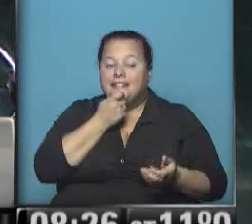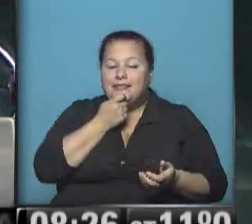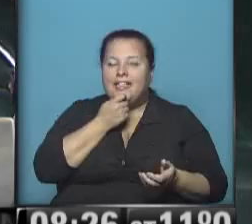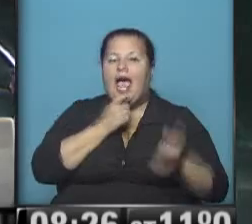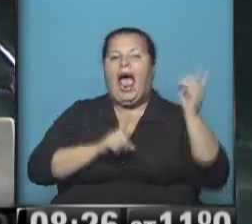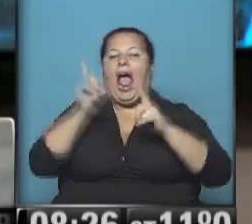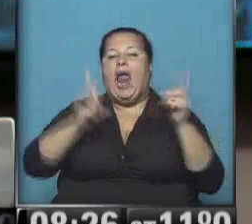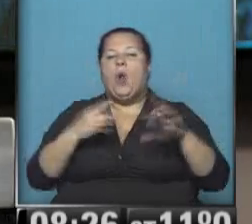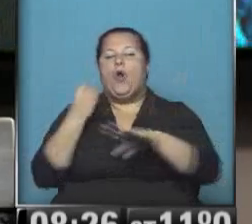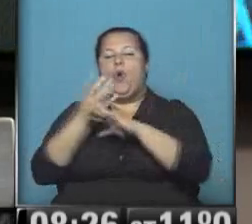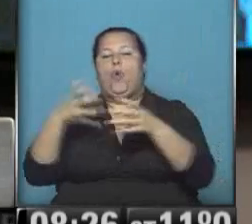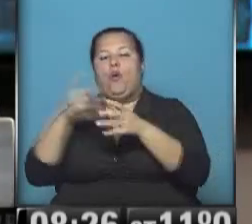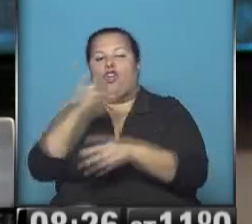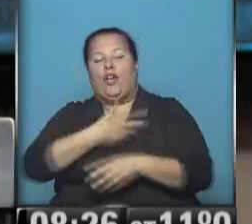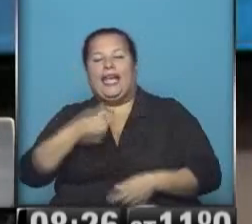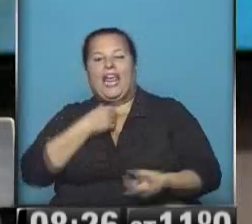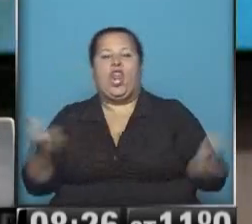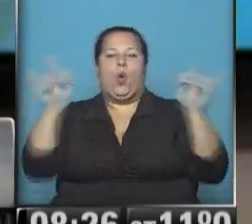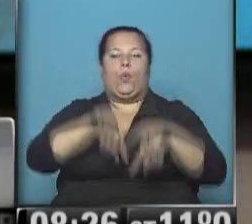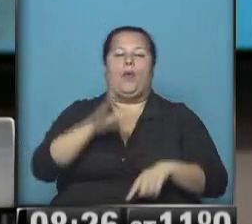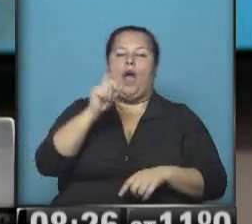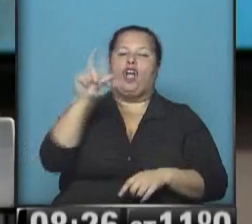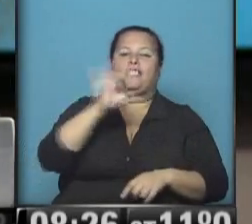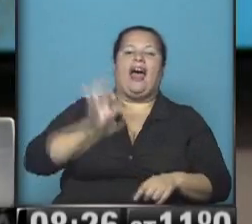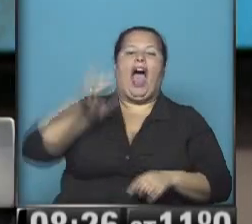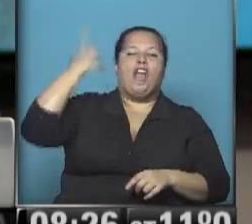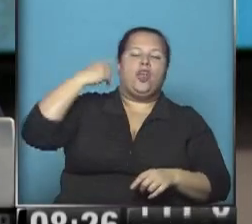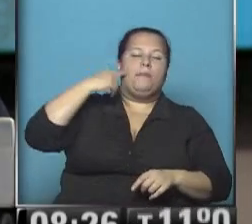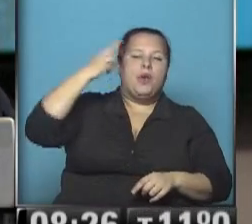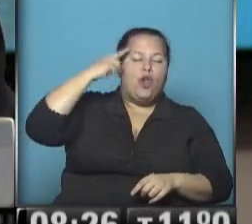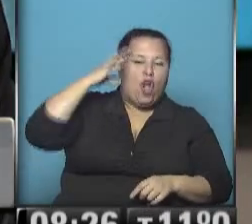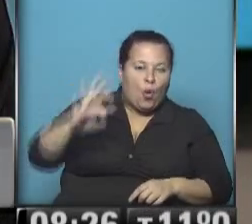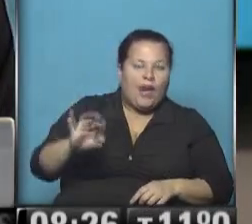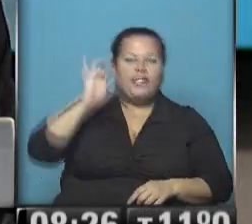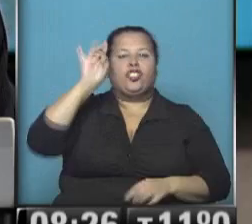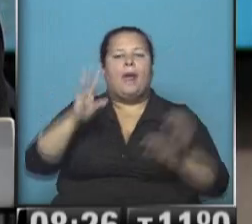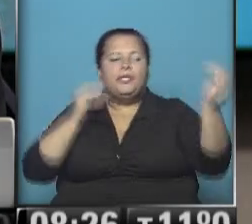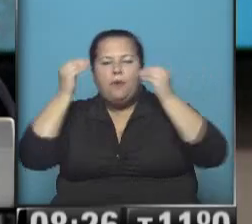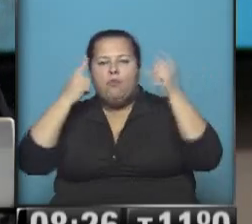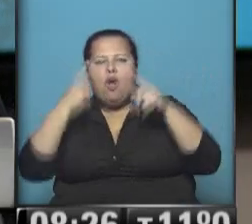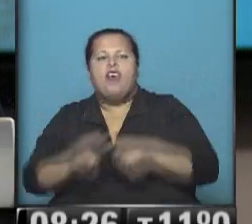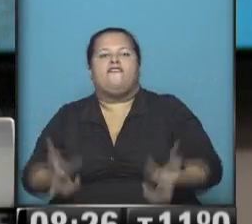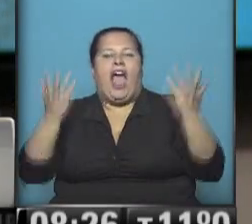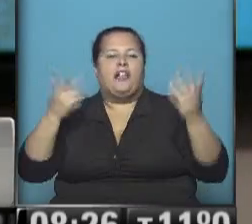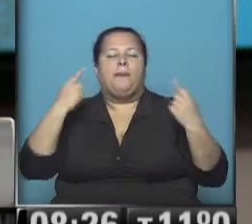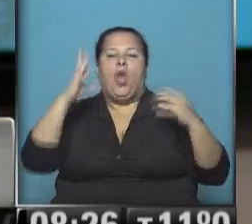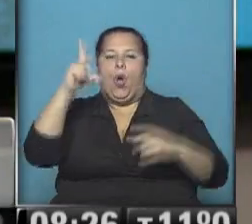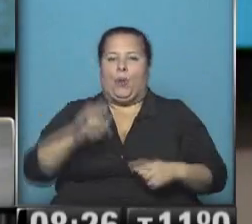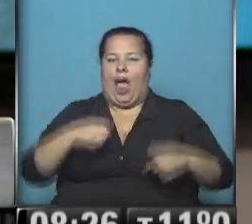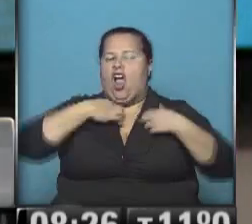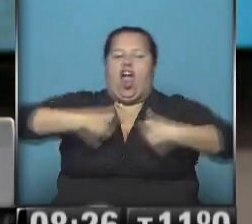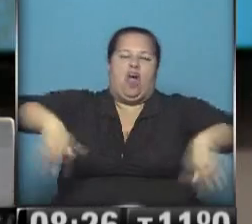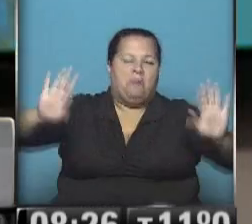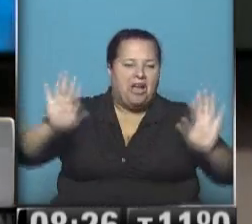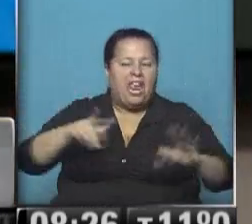algunos candidatos de la oposición quieren volver al banco central de los años 90 que sólo se preocupaba por pero dejaba los bancos hacer lo que